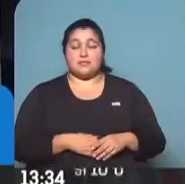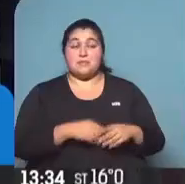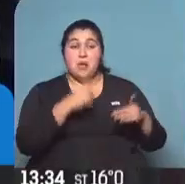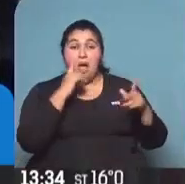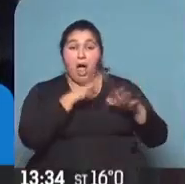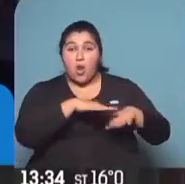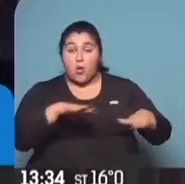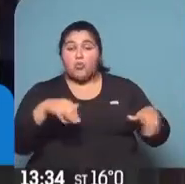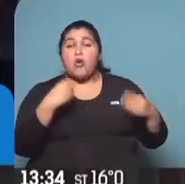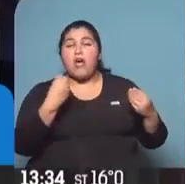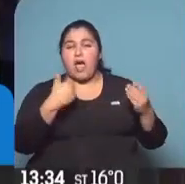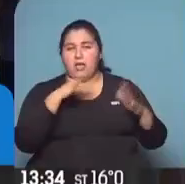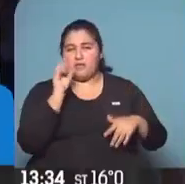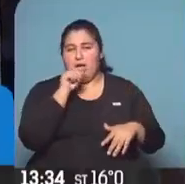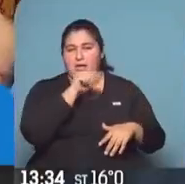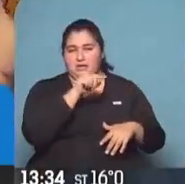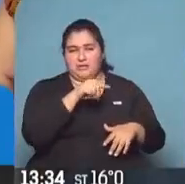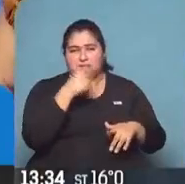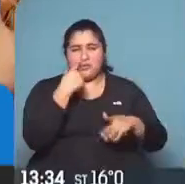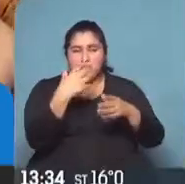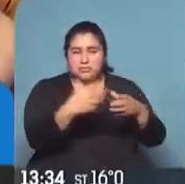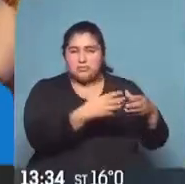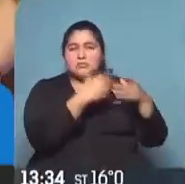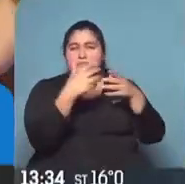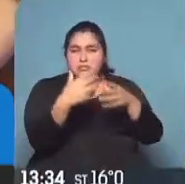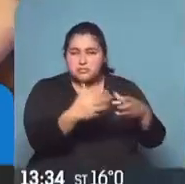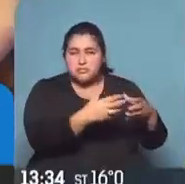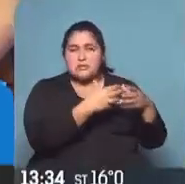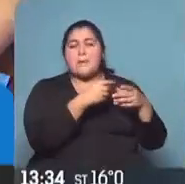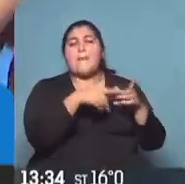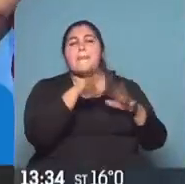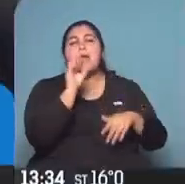en la práctica